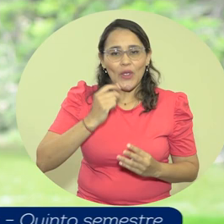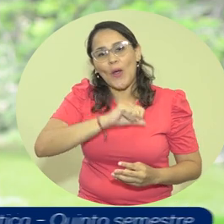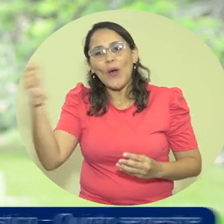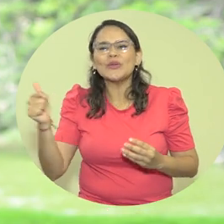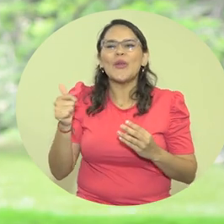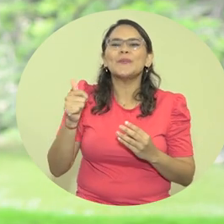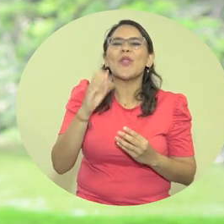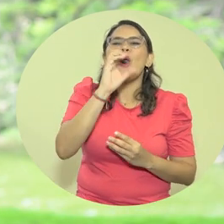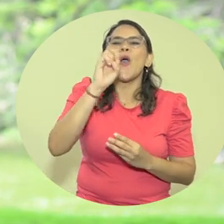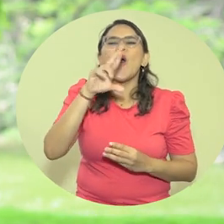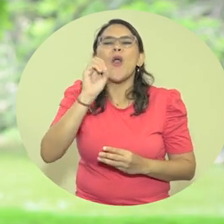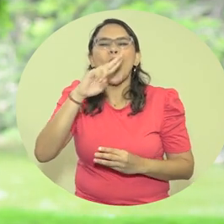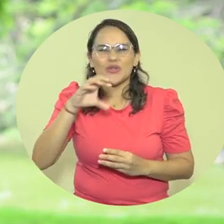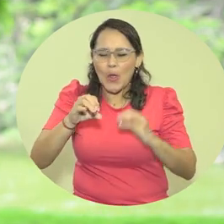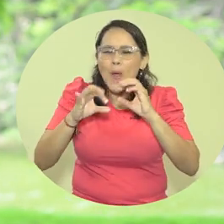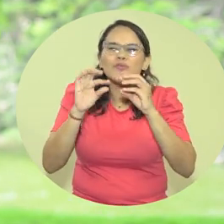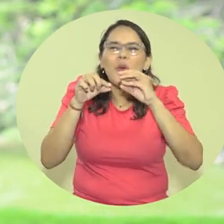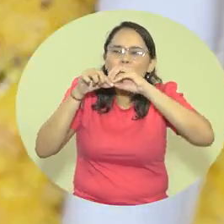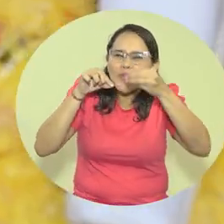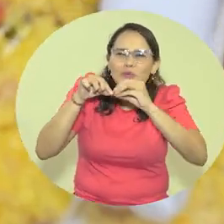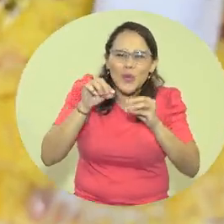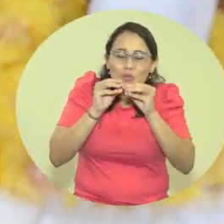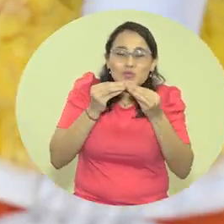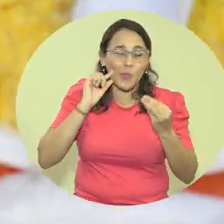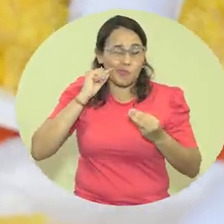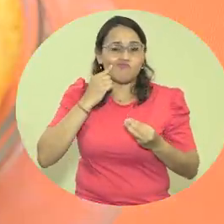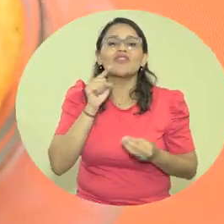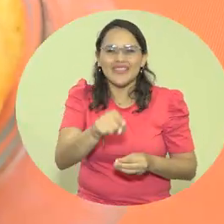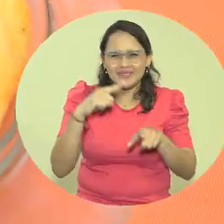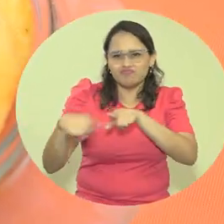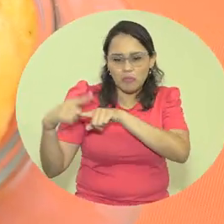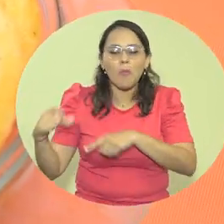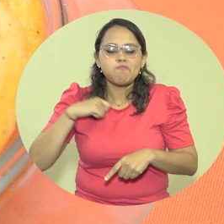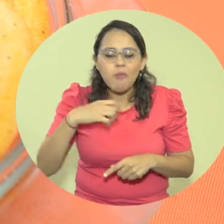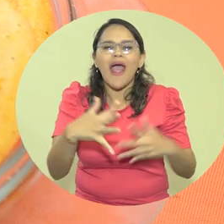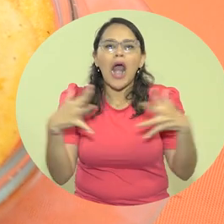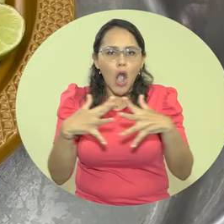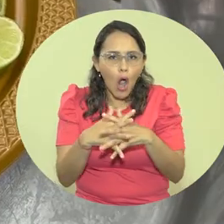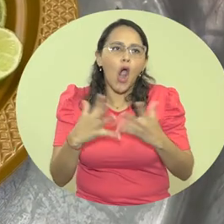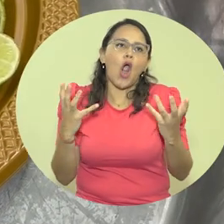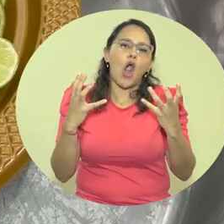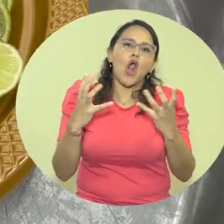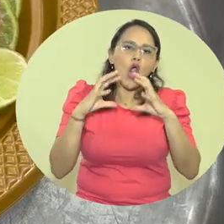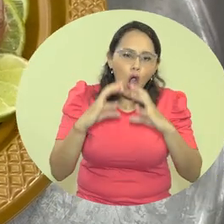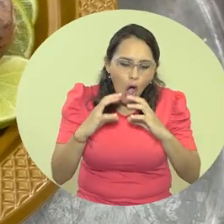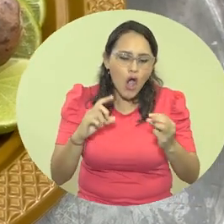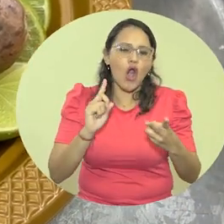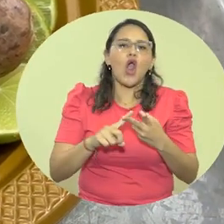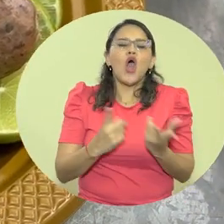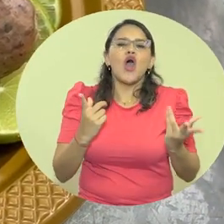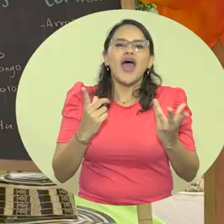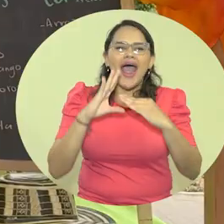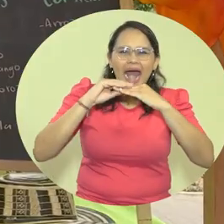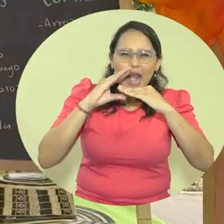jugo de corozón refrescante. Y en la parte de las comidas ya tenemos arroz de lisa, arroz de coco, arepitas de huevo y patacones con